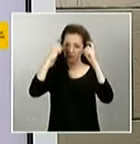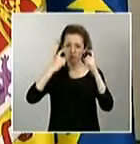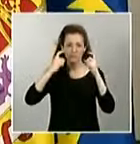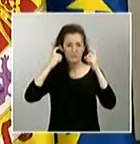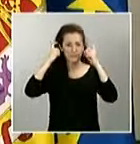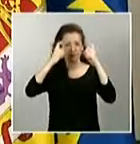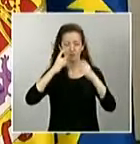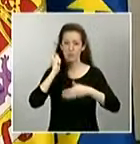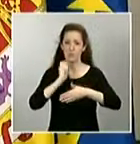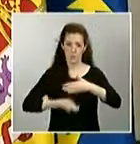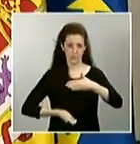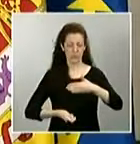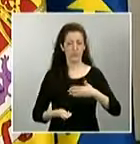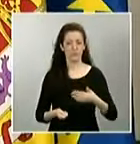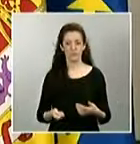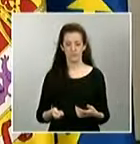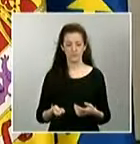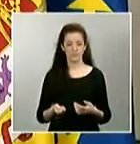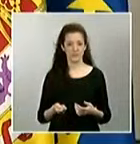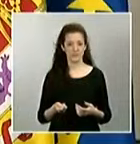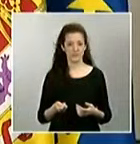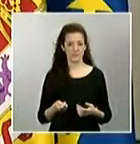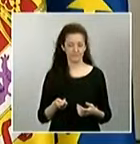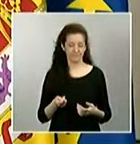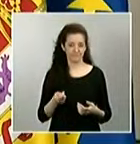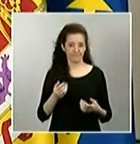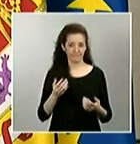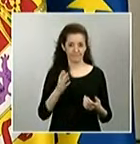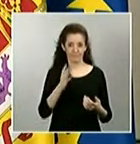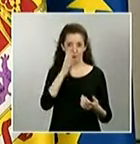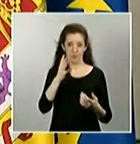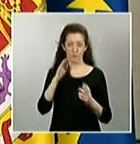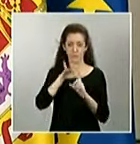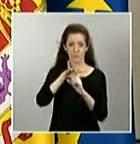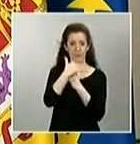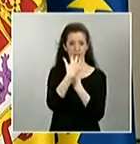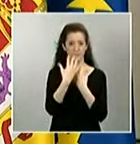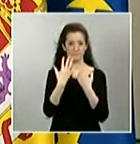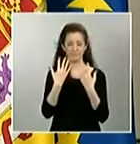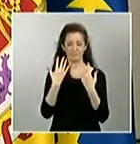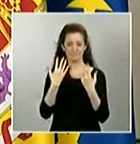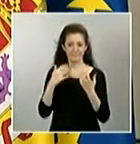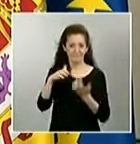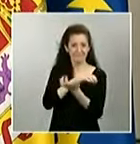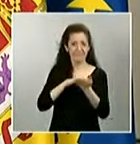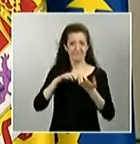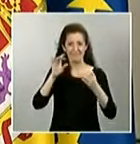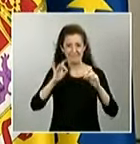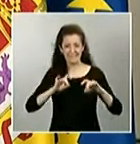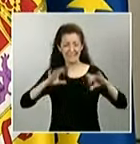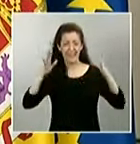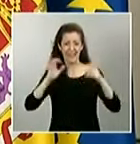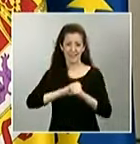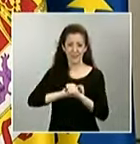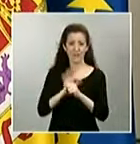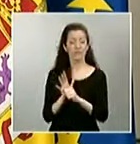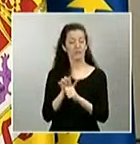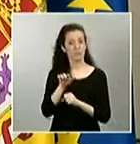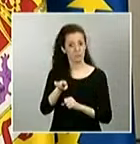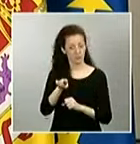abnegación por afrontar una crisis tan severa como es esta del coronavirus y también extender, por supuesto, nuestra